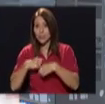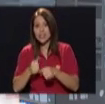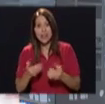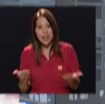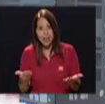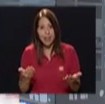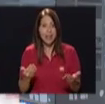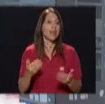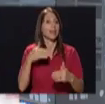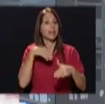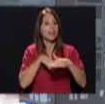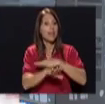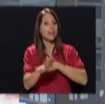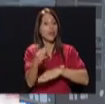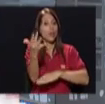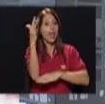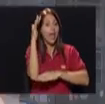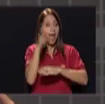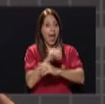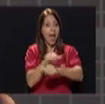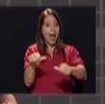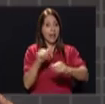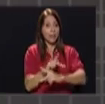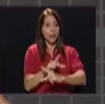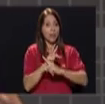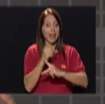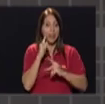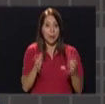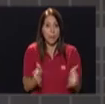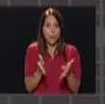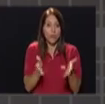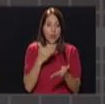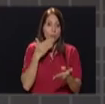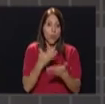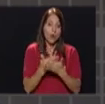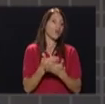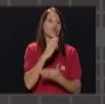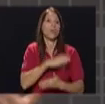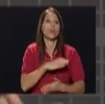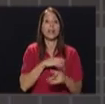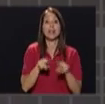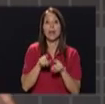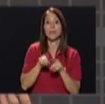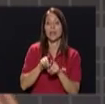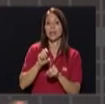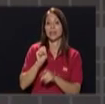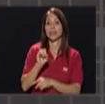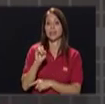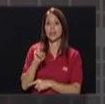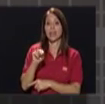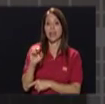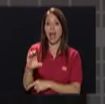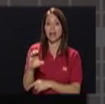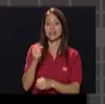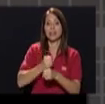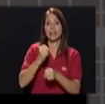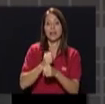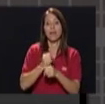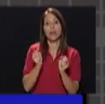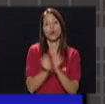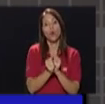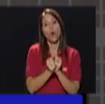hacer dentro de esas áreas protegidas, es por lo menos para fomentar esos buenos comportamientos. También desde el SINAC se está trabajando en una